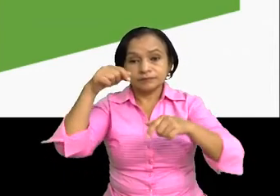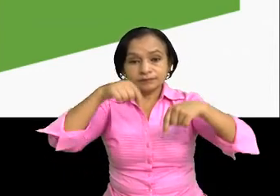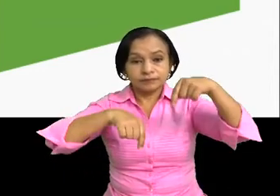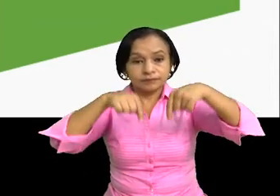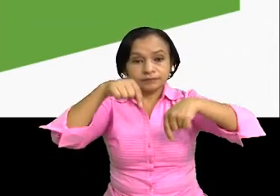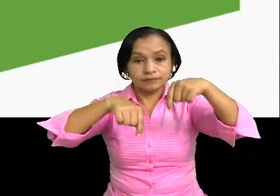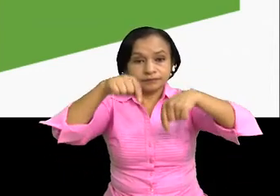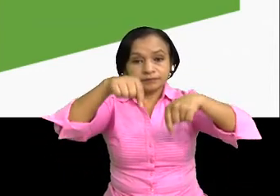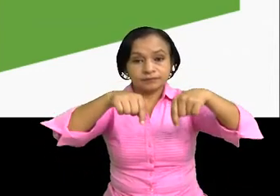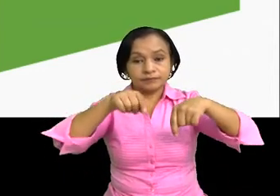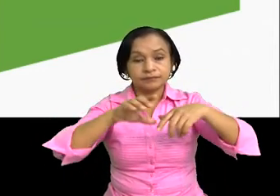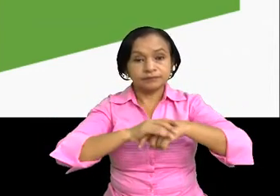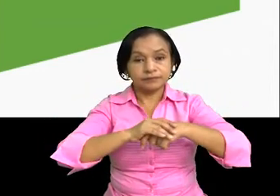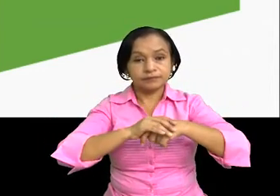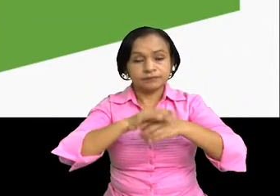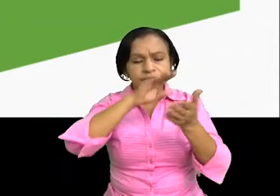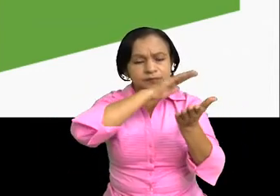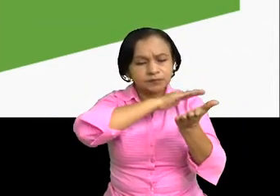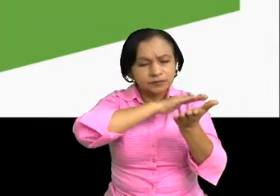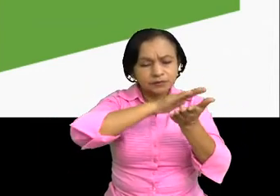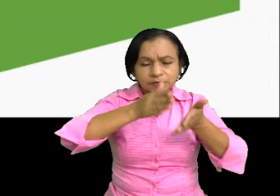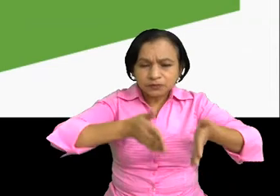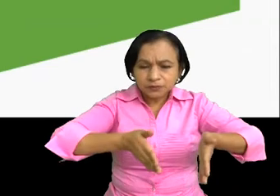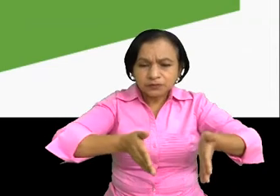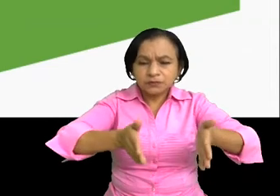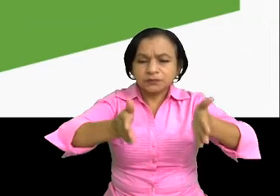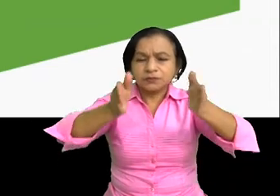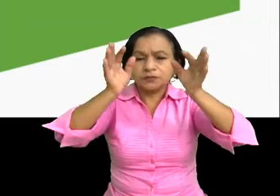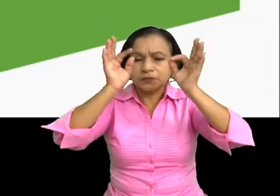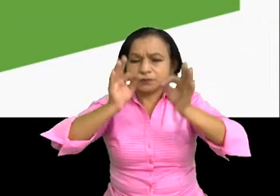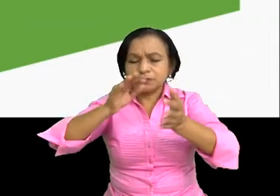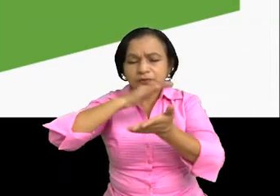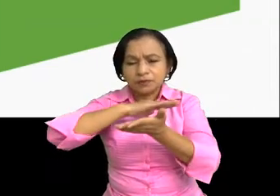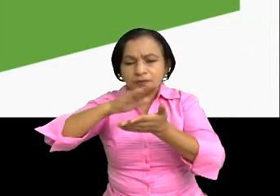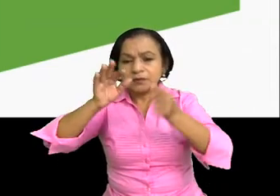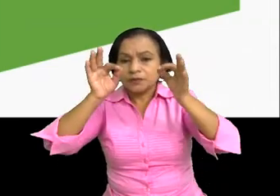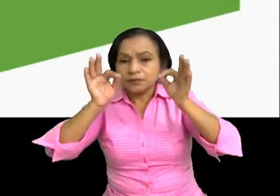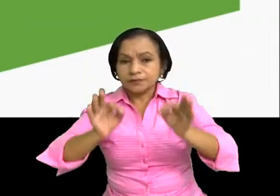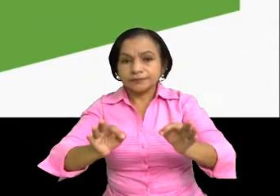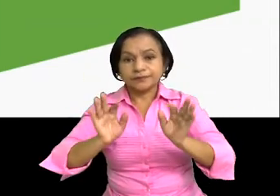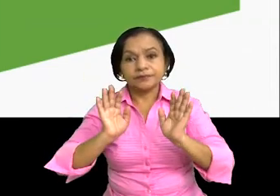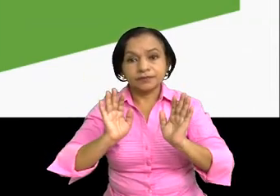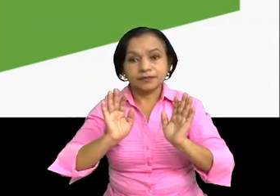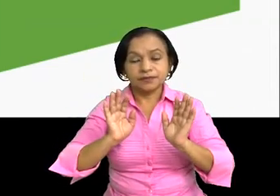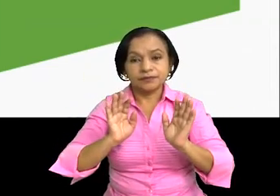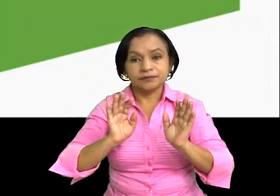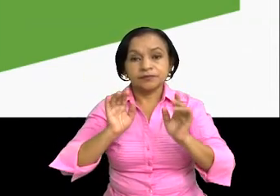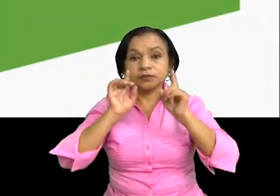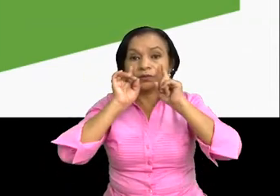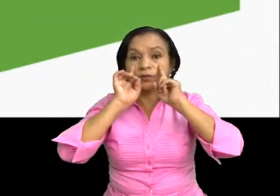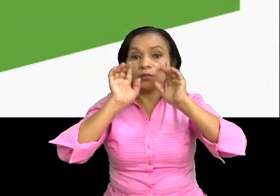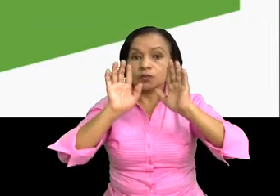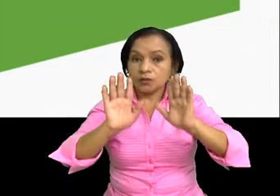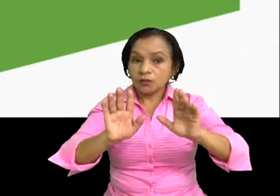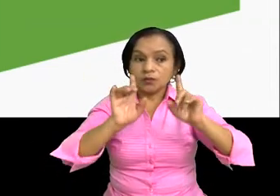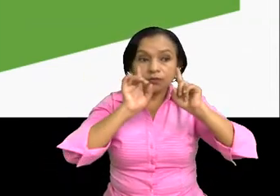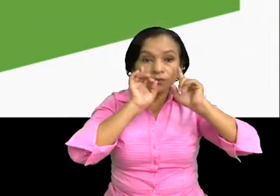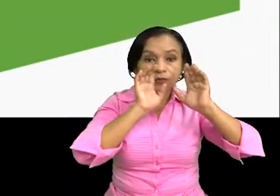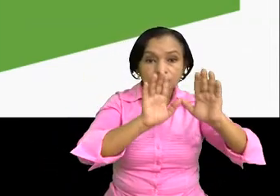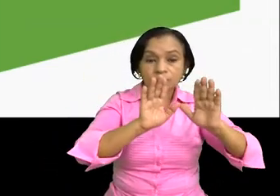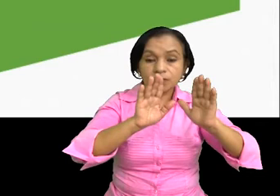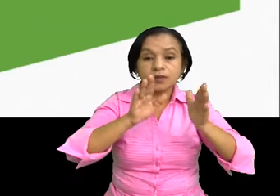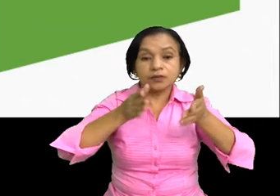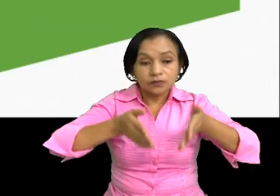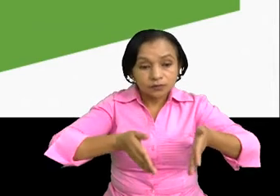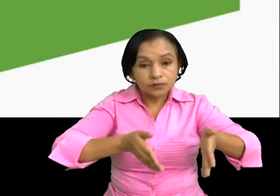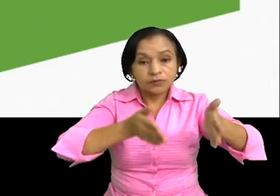de carreteras para mantenerlas en buen estado, en nítido estado, cuidándolas, cuidando el patrimonio vial de la